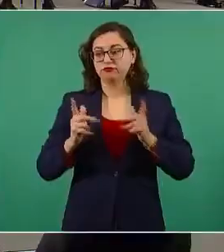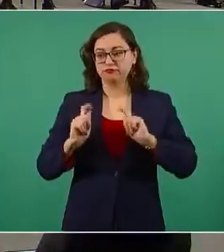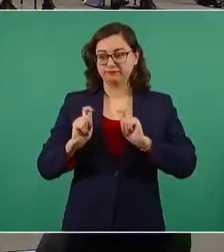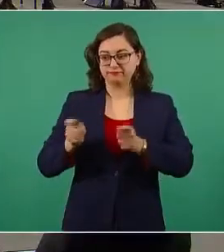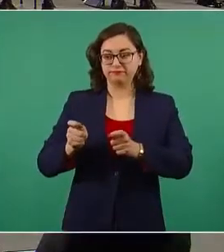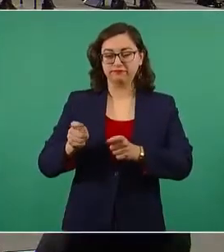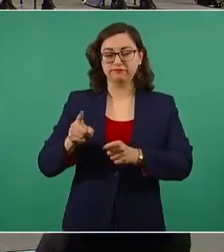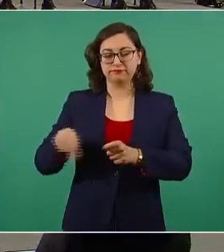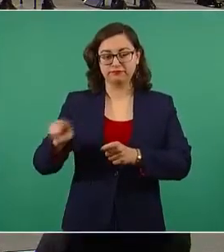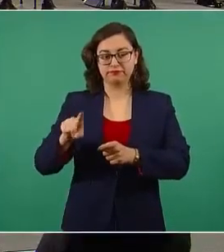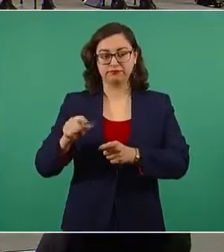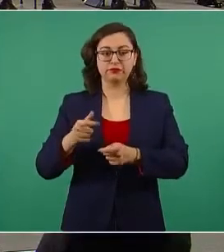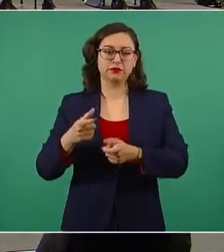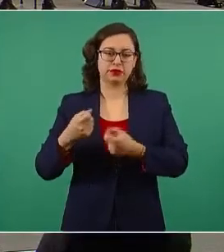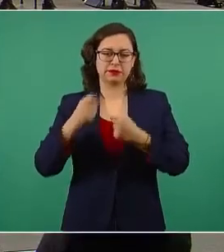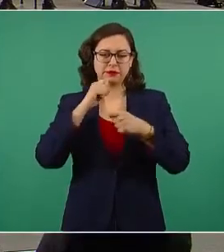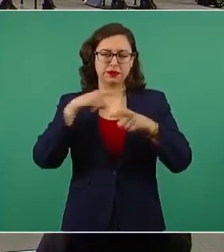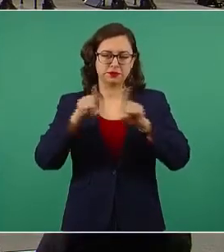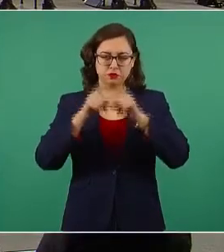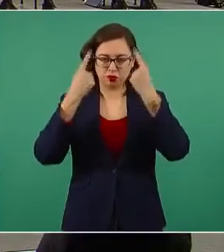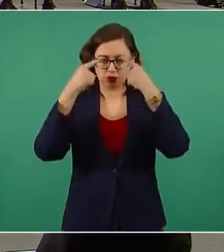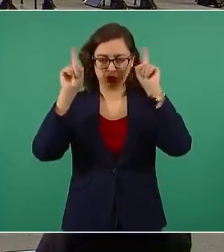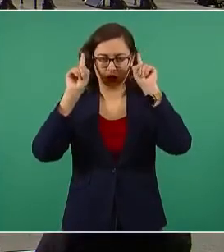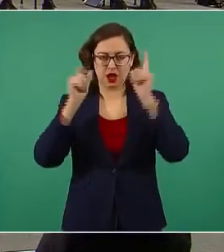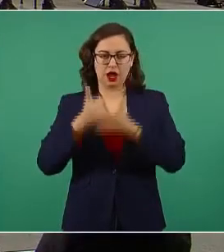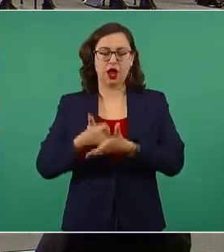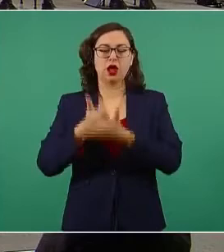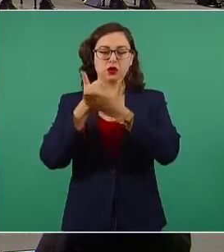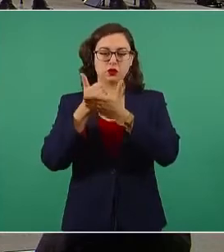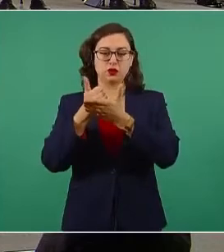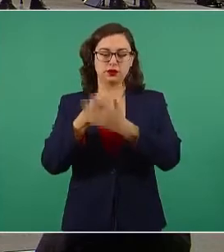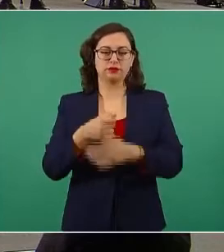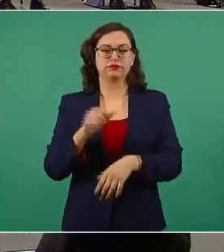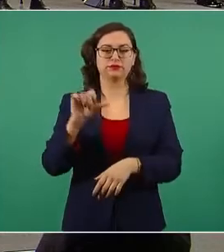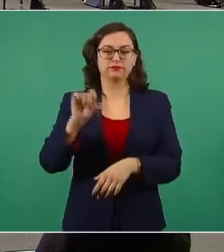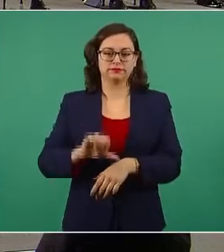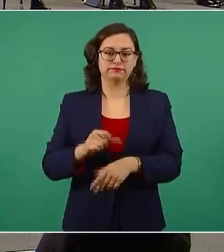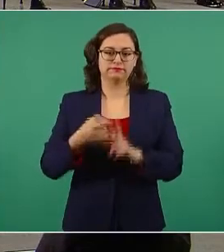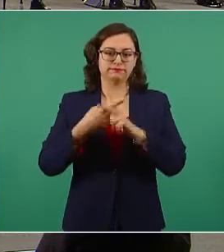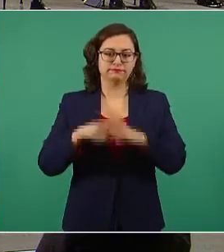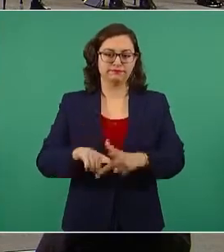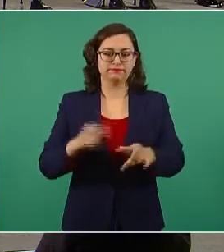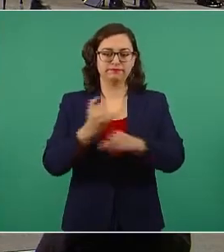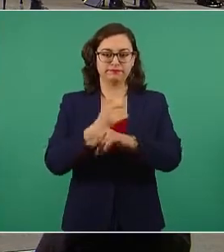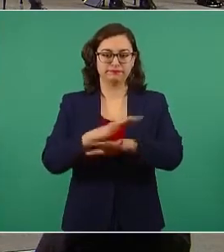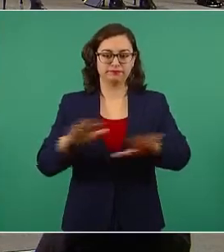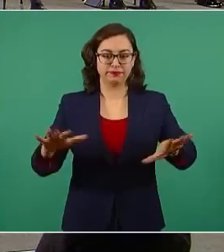la Secretaría de Marina. Entonces vamos a iniciar la información.